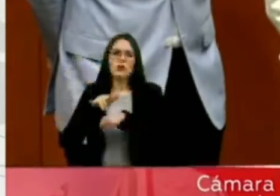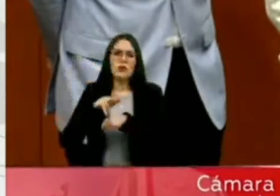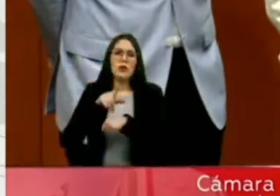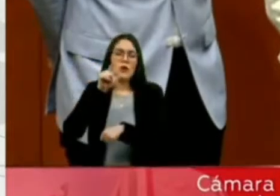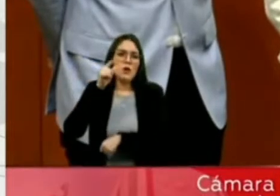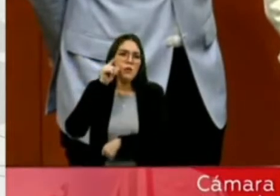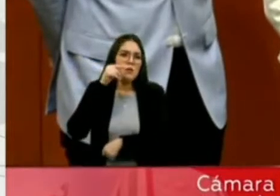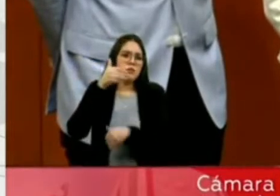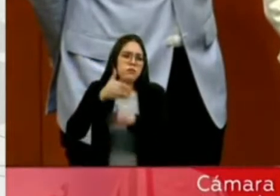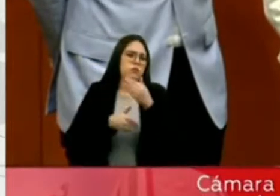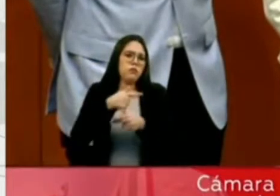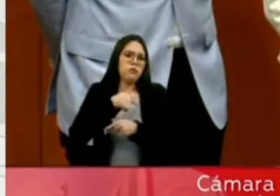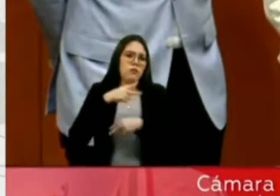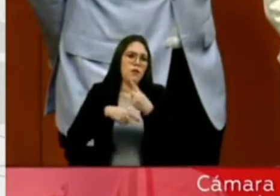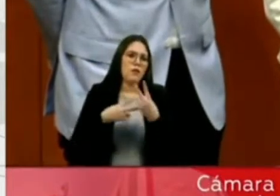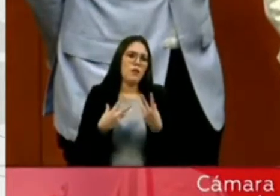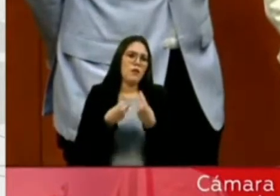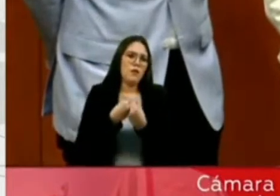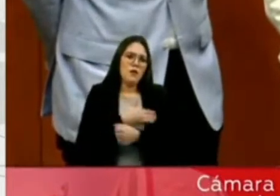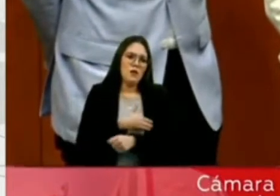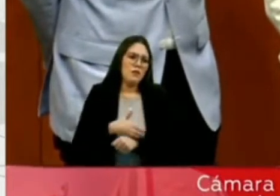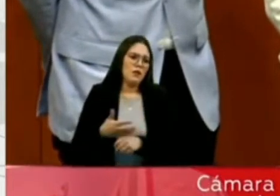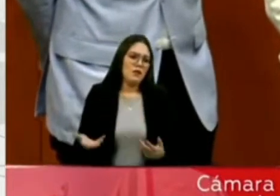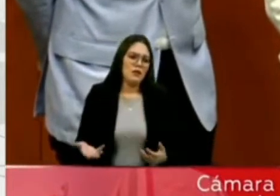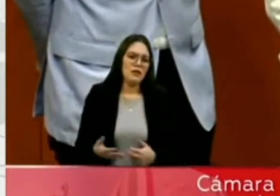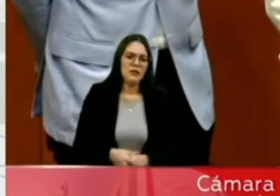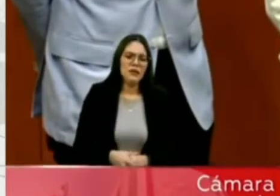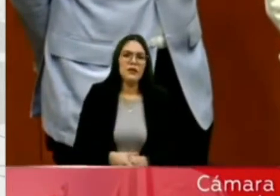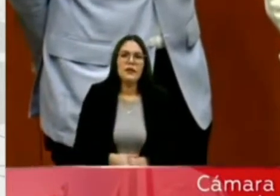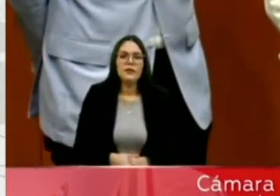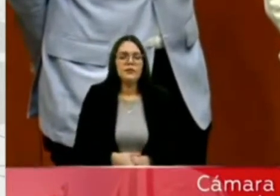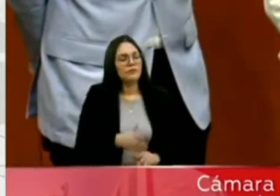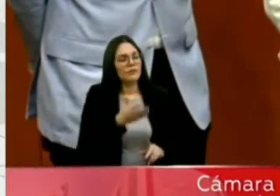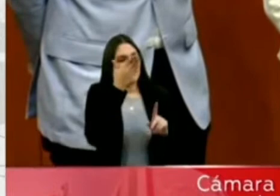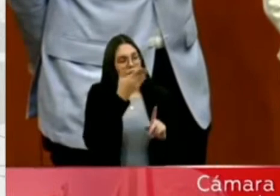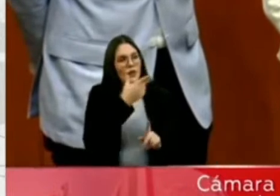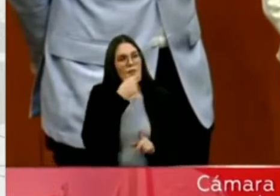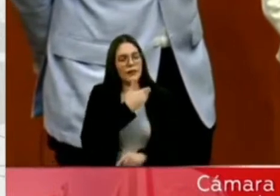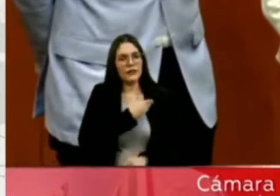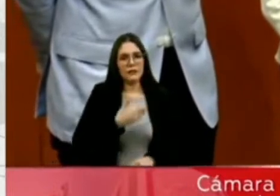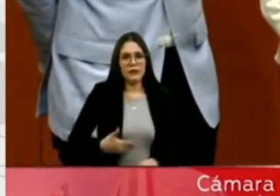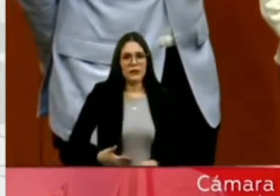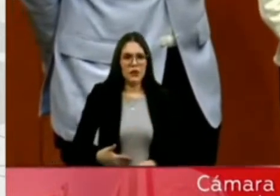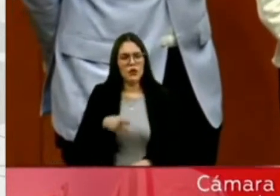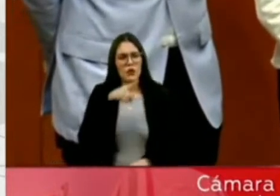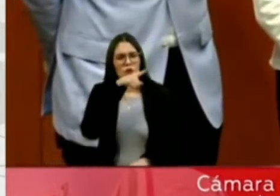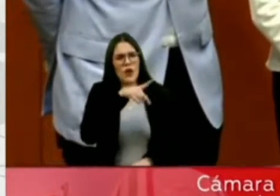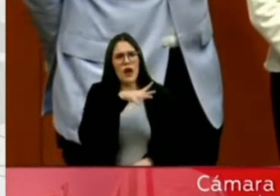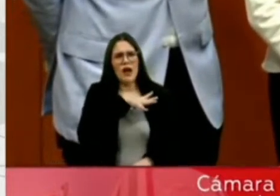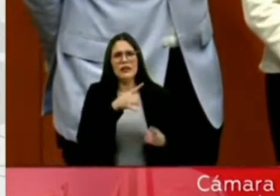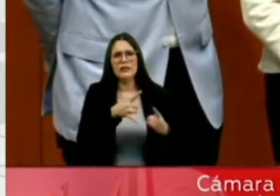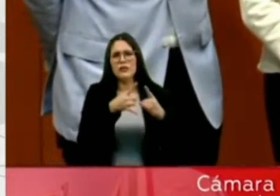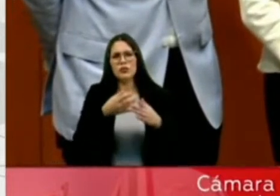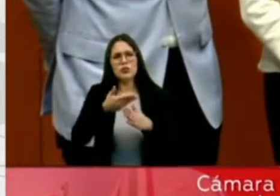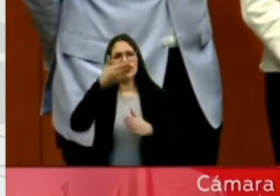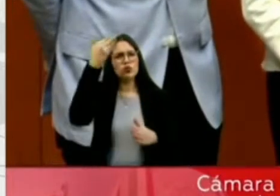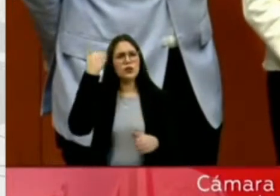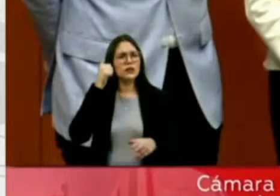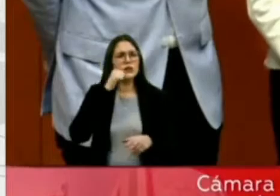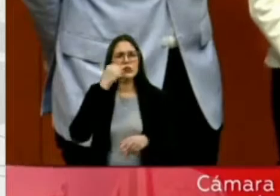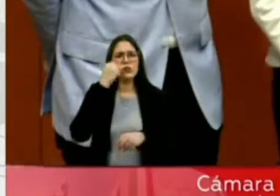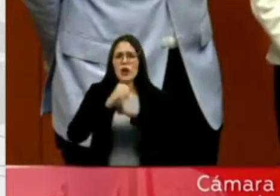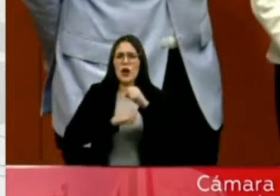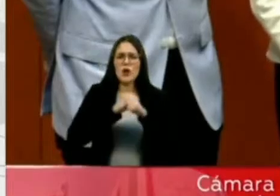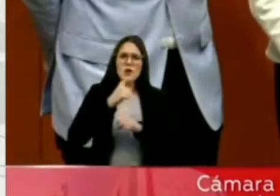acompañándolos. Compañero presidente, usted tiene una larga historia en la lucha social.